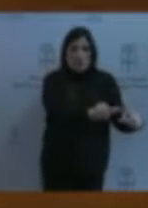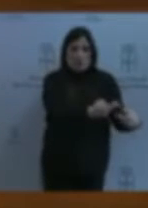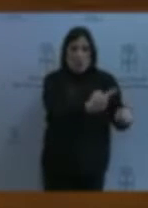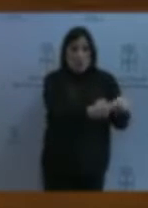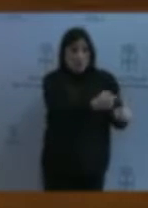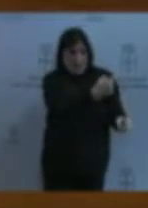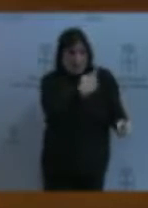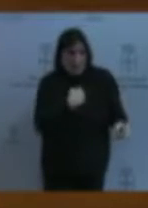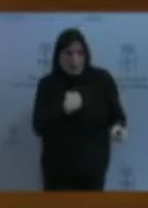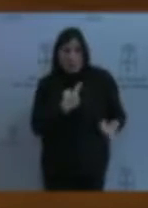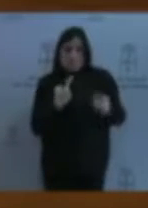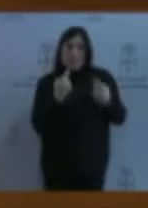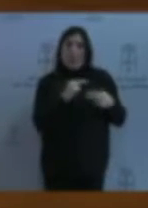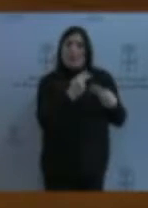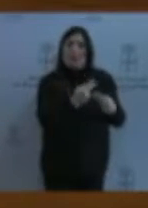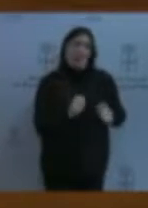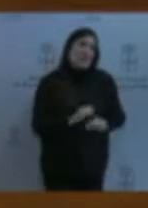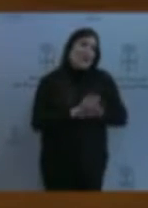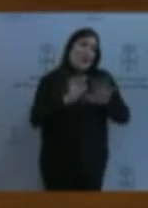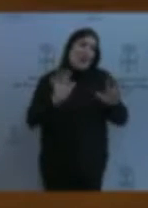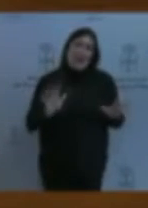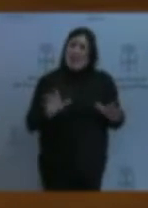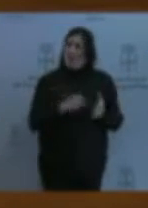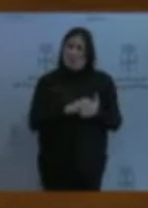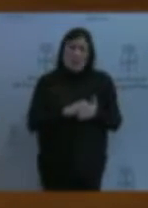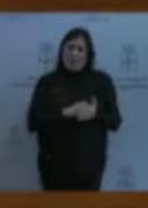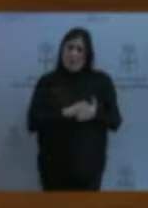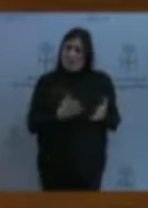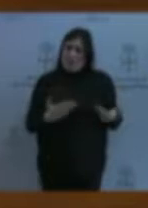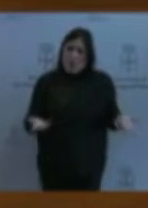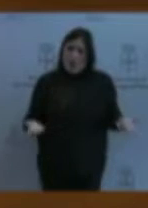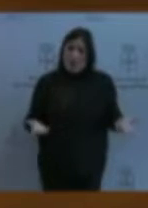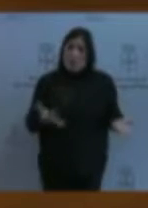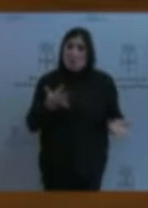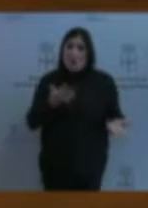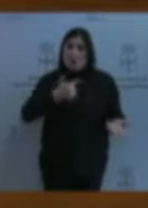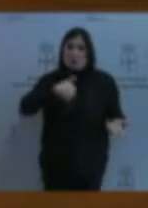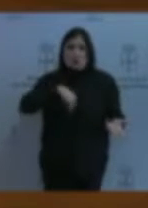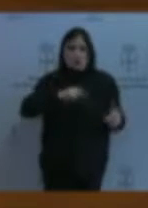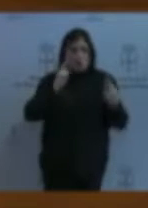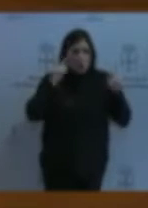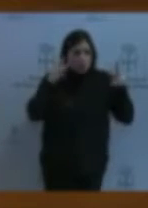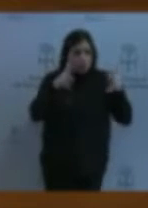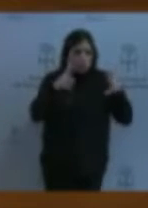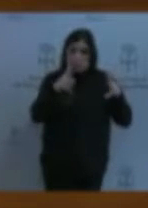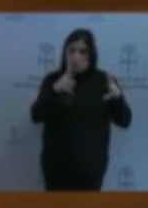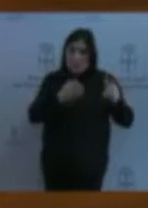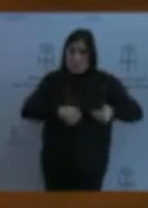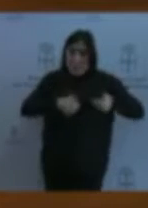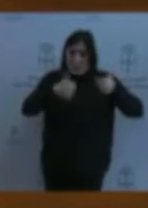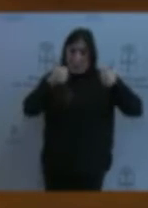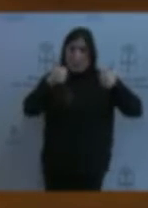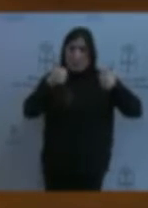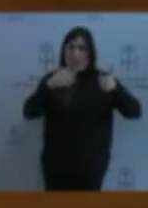tengo ninguna duda y además extremaremos la atención para que el registro de daños y la atención